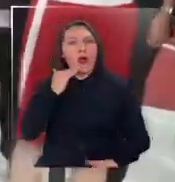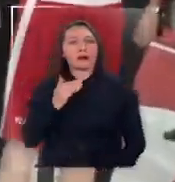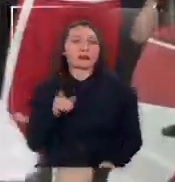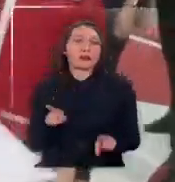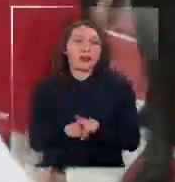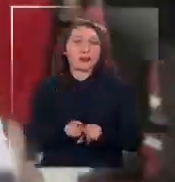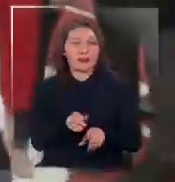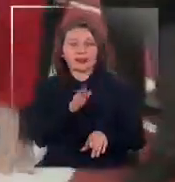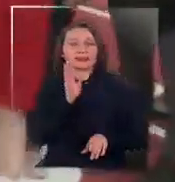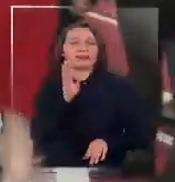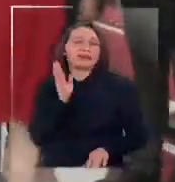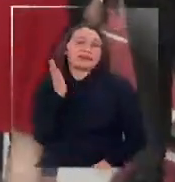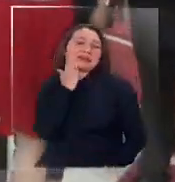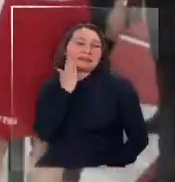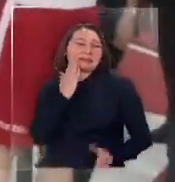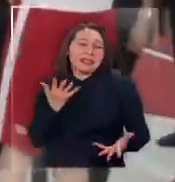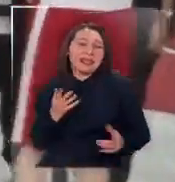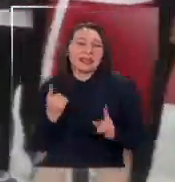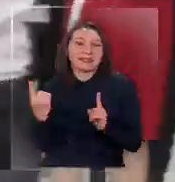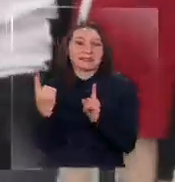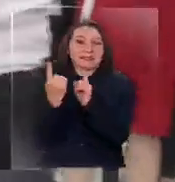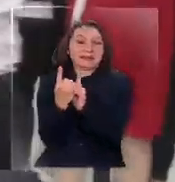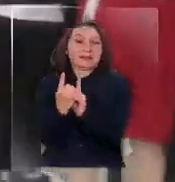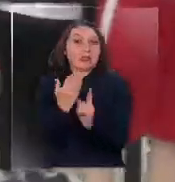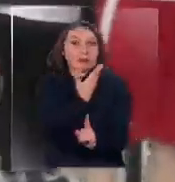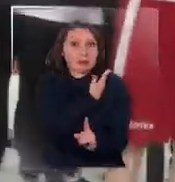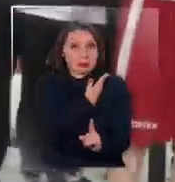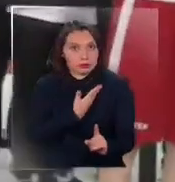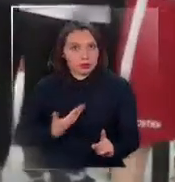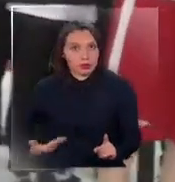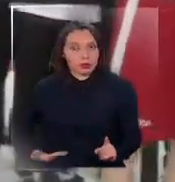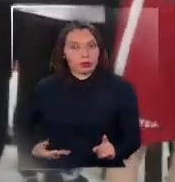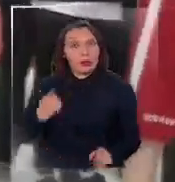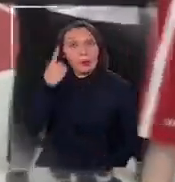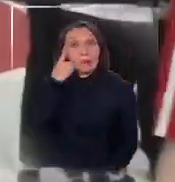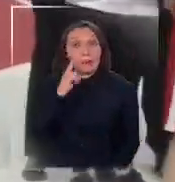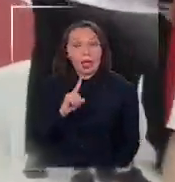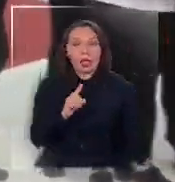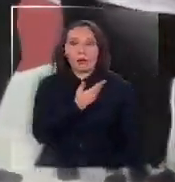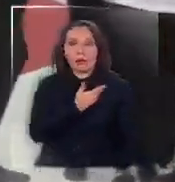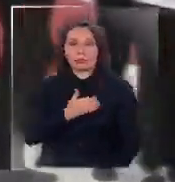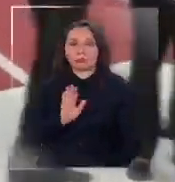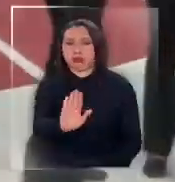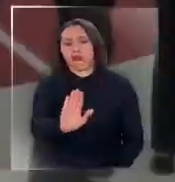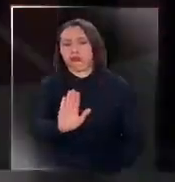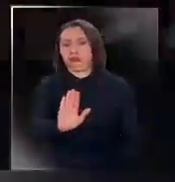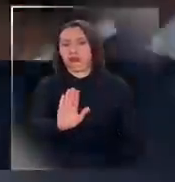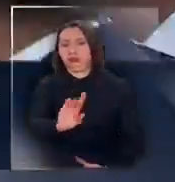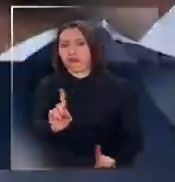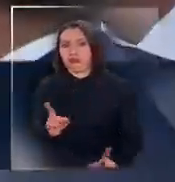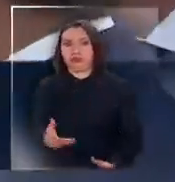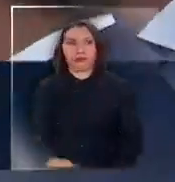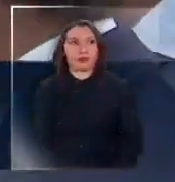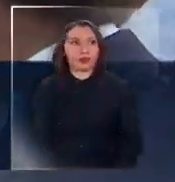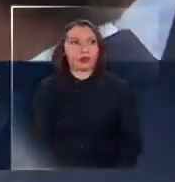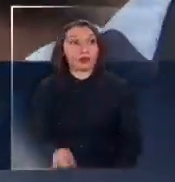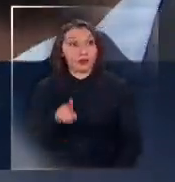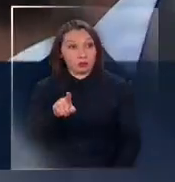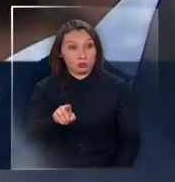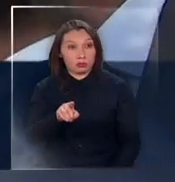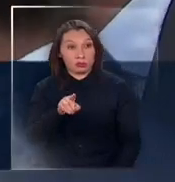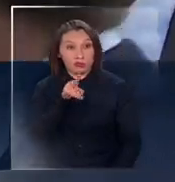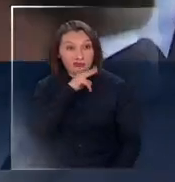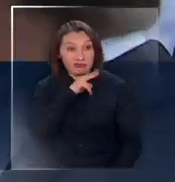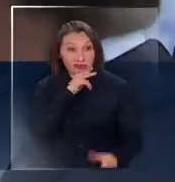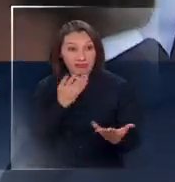quiso hacerse el simpático con la máxima autoridad de su país, pero lo pararon en seco. Tu peux faire l'imbécile,